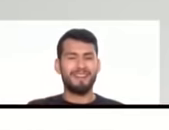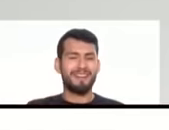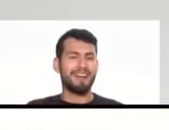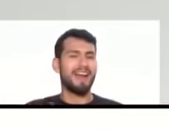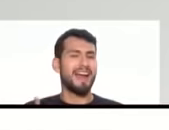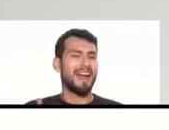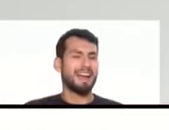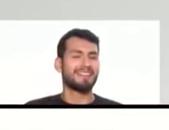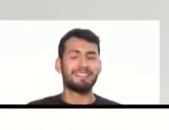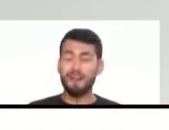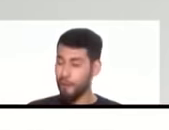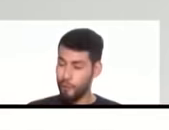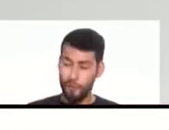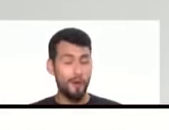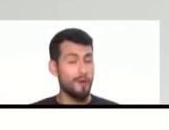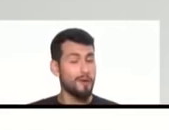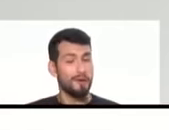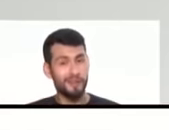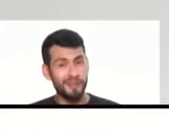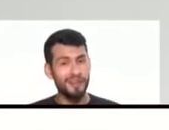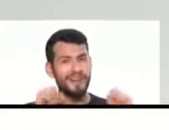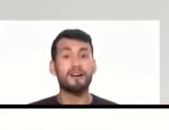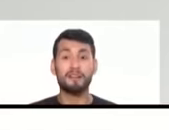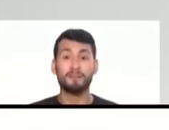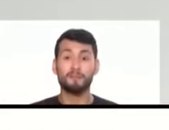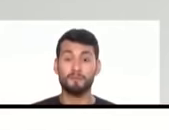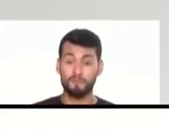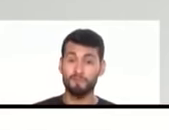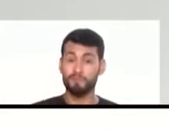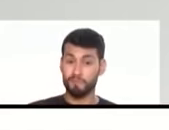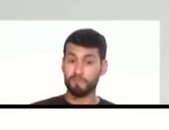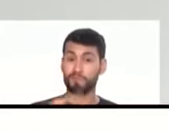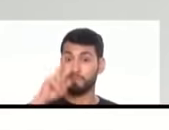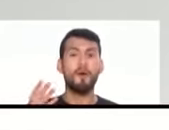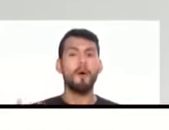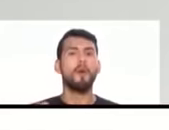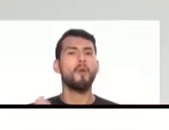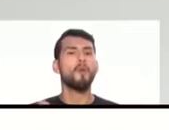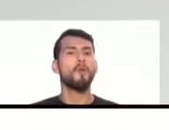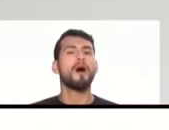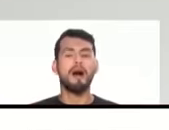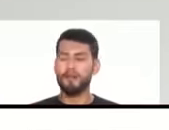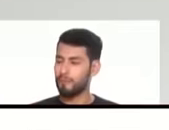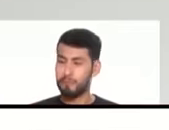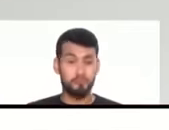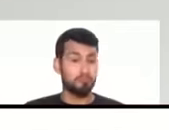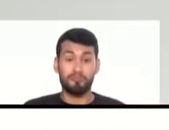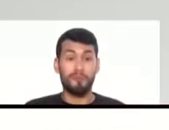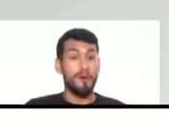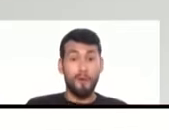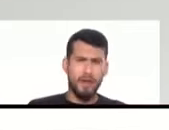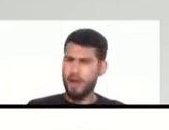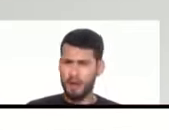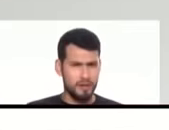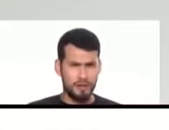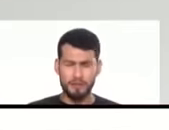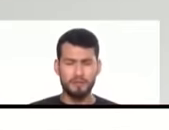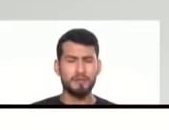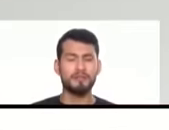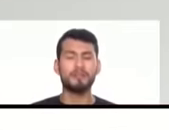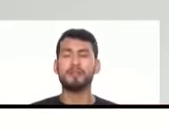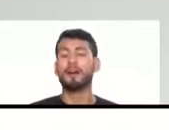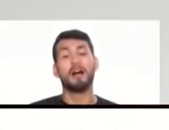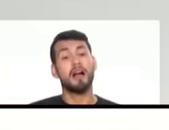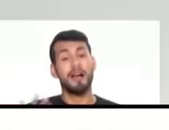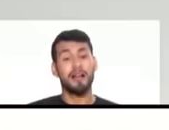proyectándonos entrelazados todos para sacar a un Perú para que no haya más pobreza. Quizá